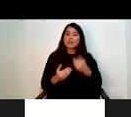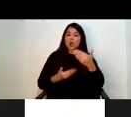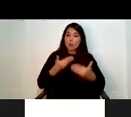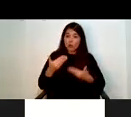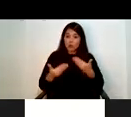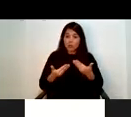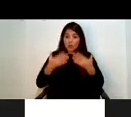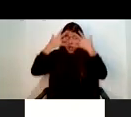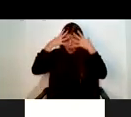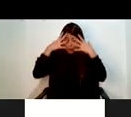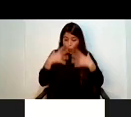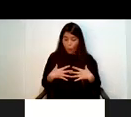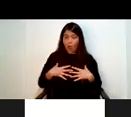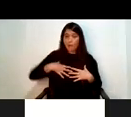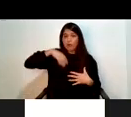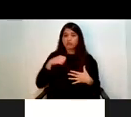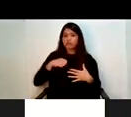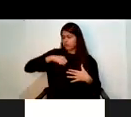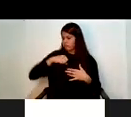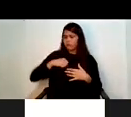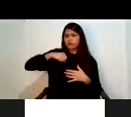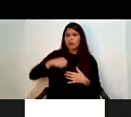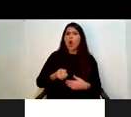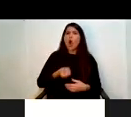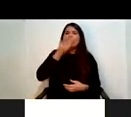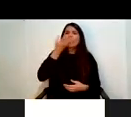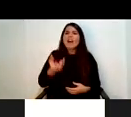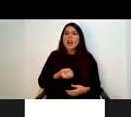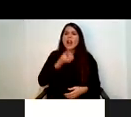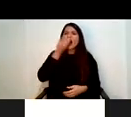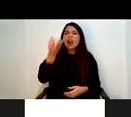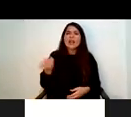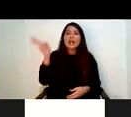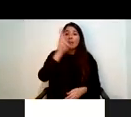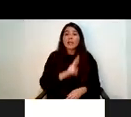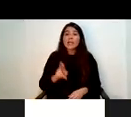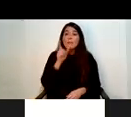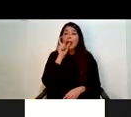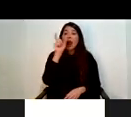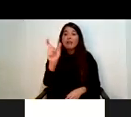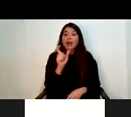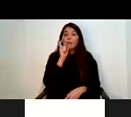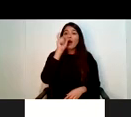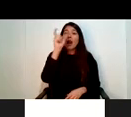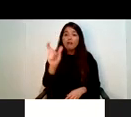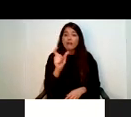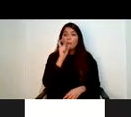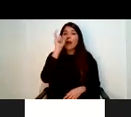parte del cuerpo o también pueden ser verbales, repetir una palabra o repetir un